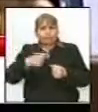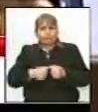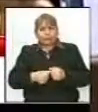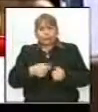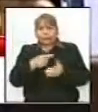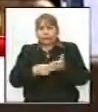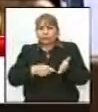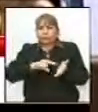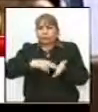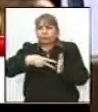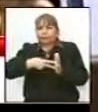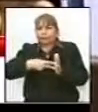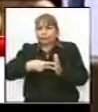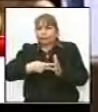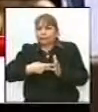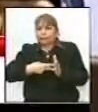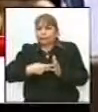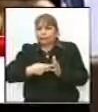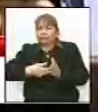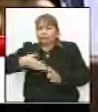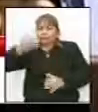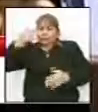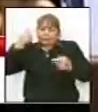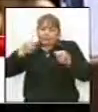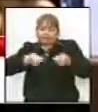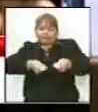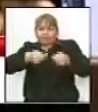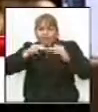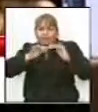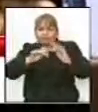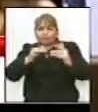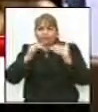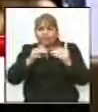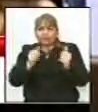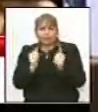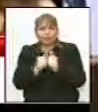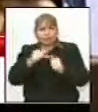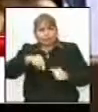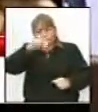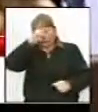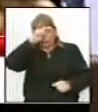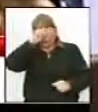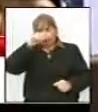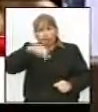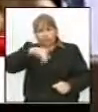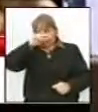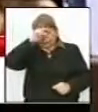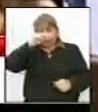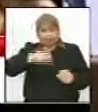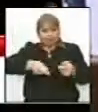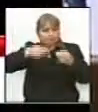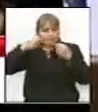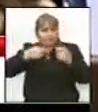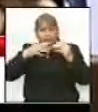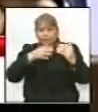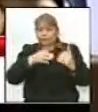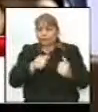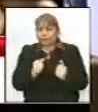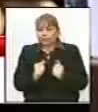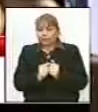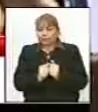lo que significó la lucha contra el terrorismo en el Perú. El Perú enfrentó, señor